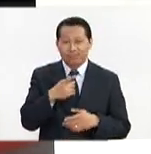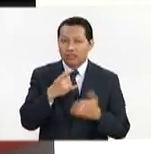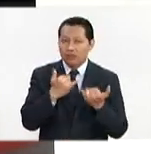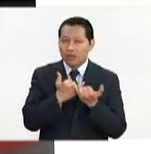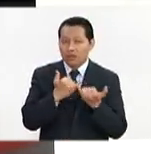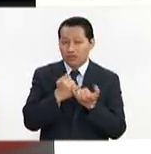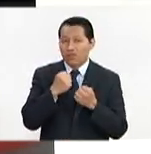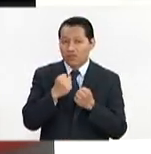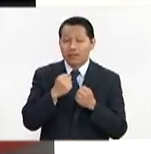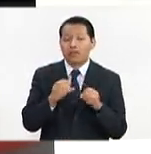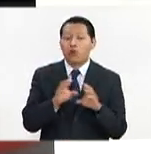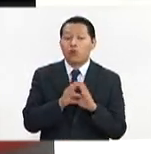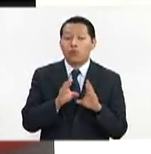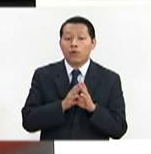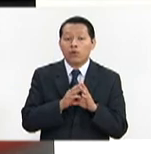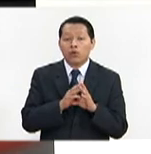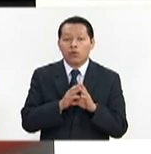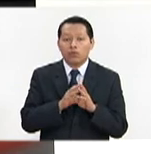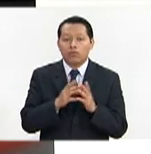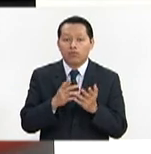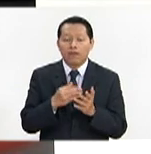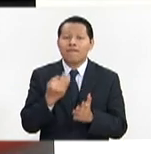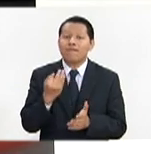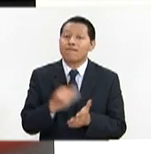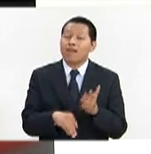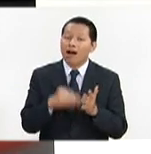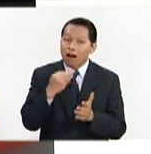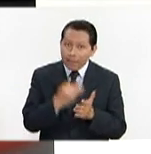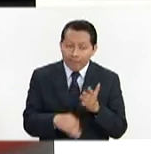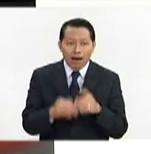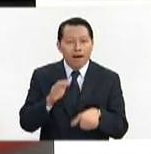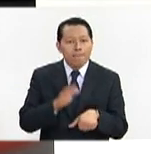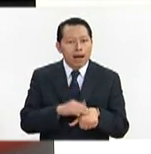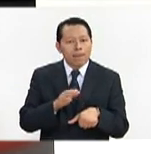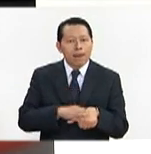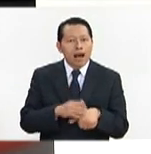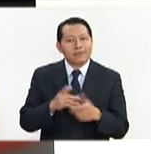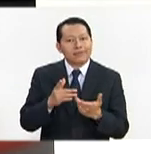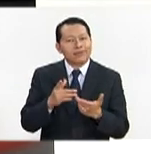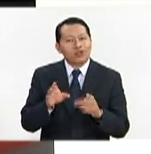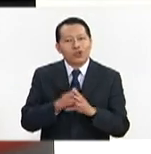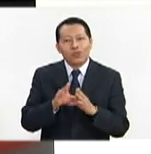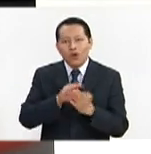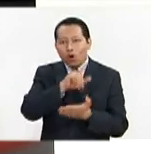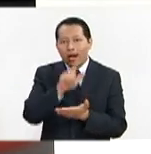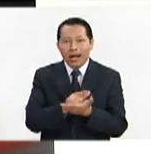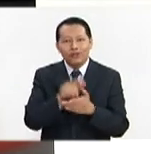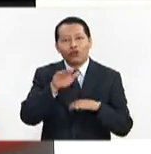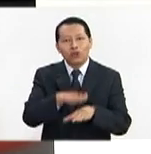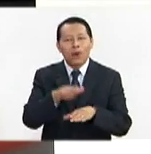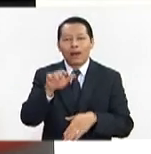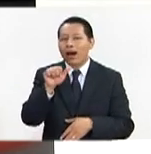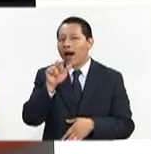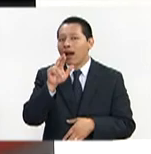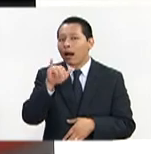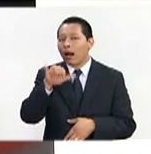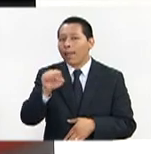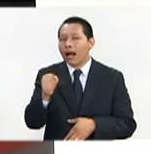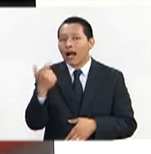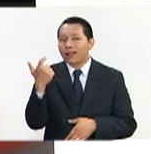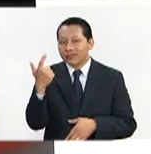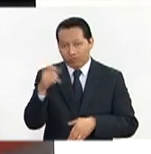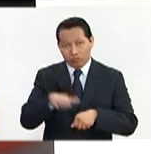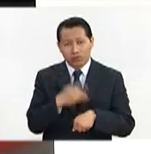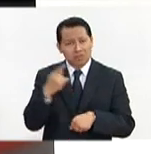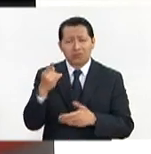es que siguen sin tomar medidas respecto a la obtención legal de armas, lo cual permite a cualquier persona